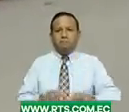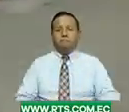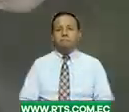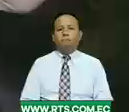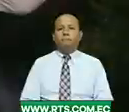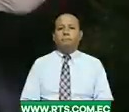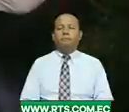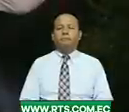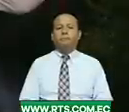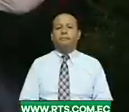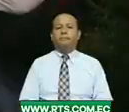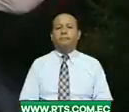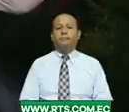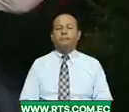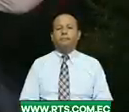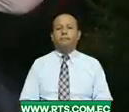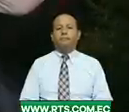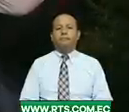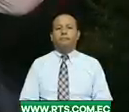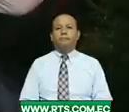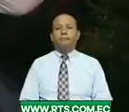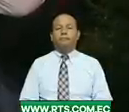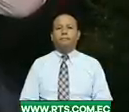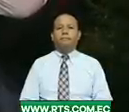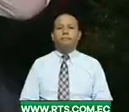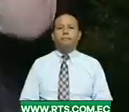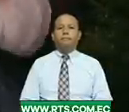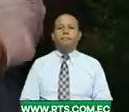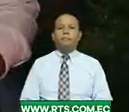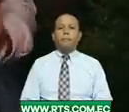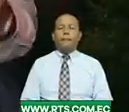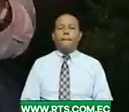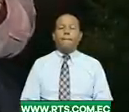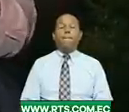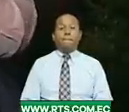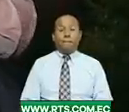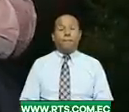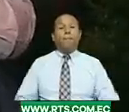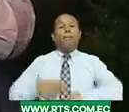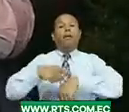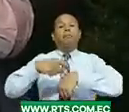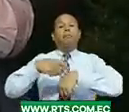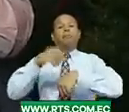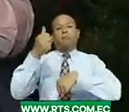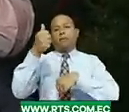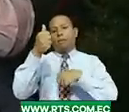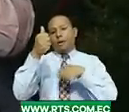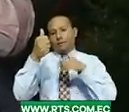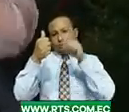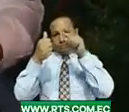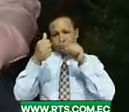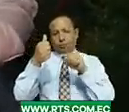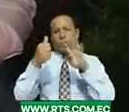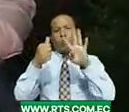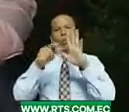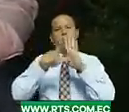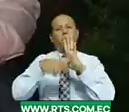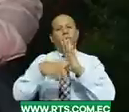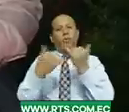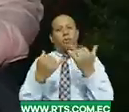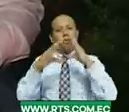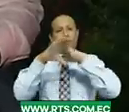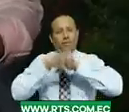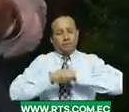Muy bien, son exactamente las 22 horas con 4 minutos. Aparte de todo, pues están haciendo distintos hechos, o por lo menos